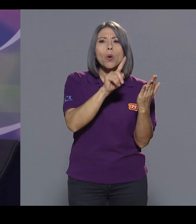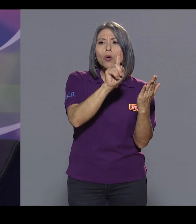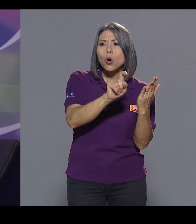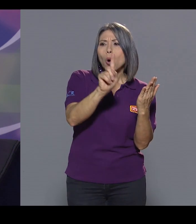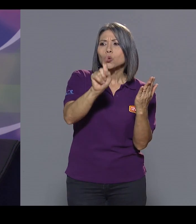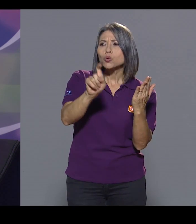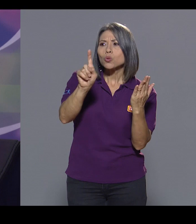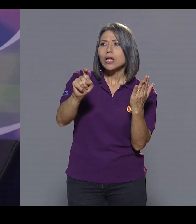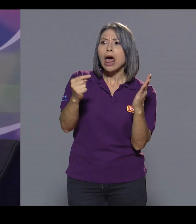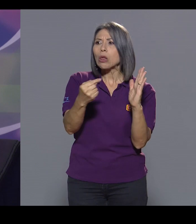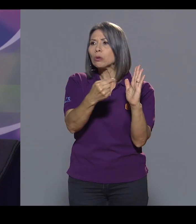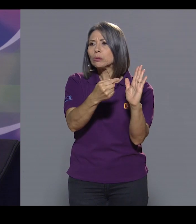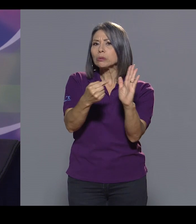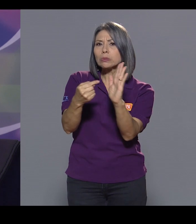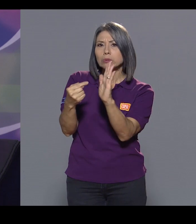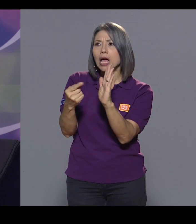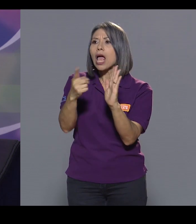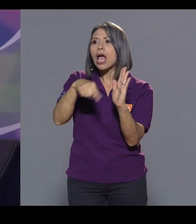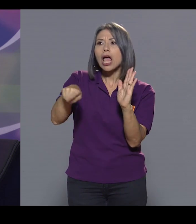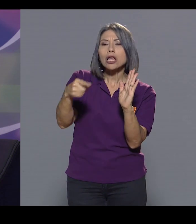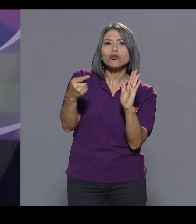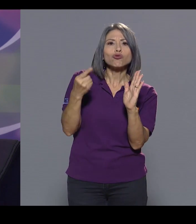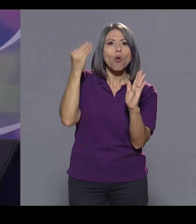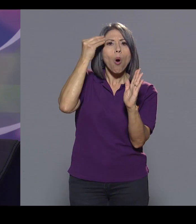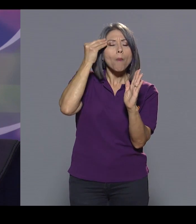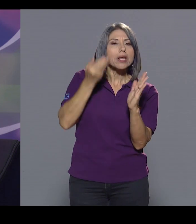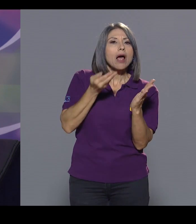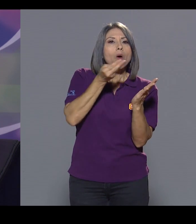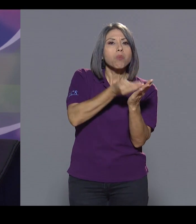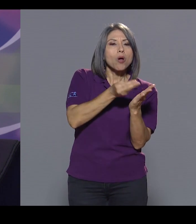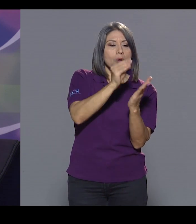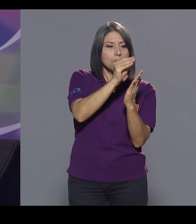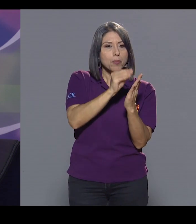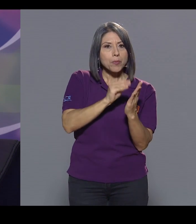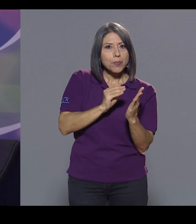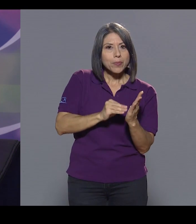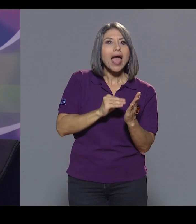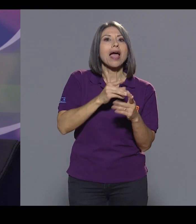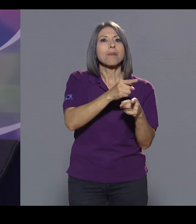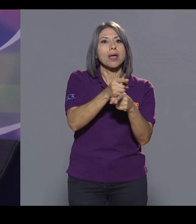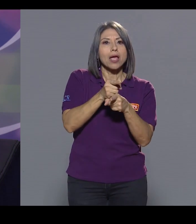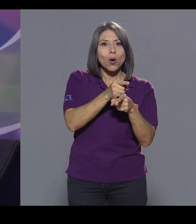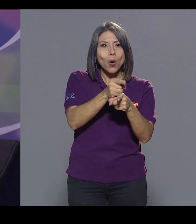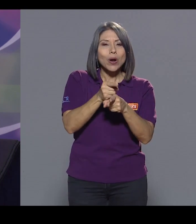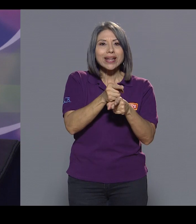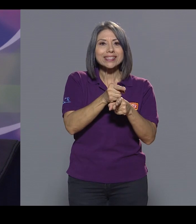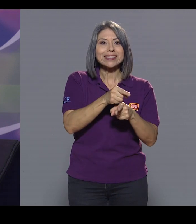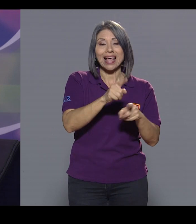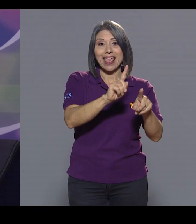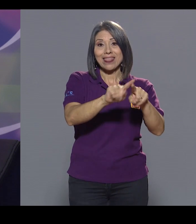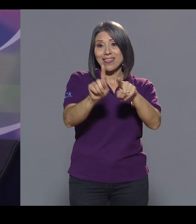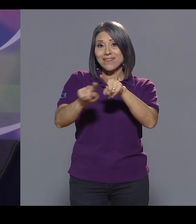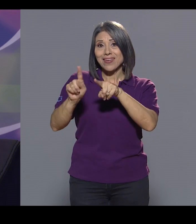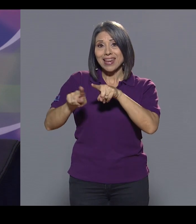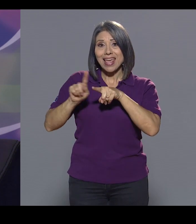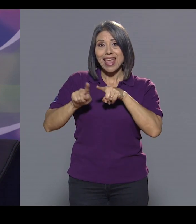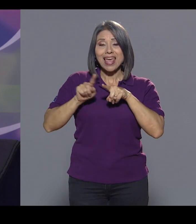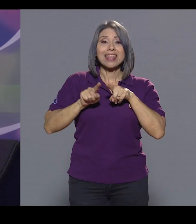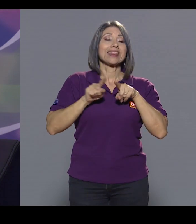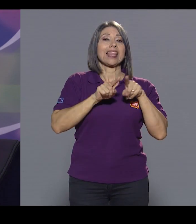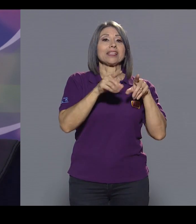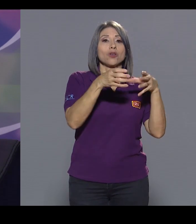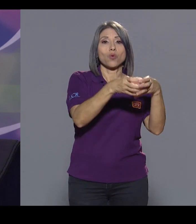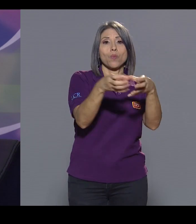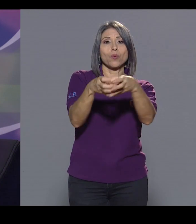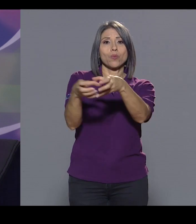Cada vez que se ha consultado se le hacen mejoras. Hemos acogido las recomendaciones de las diferentes